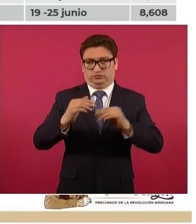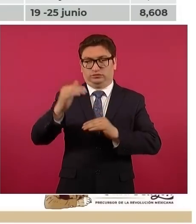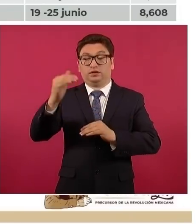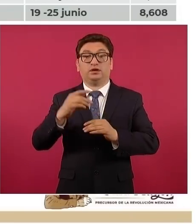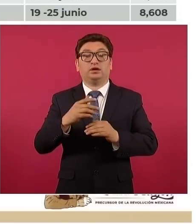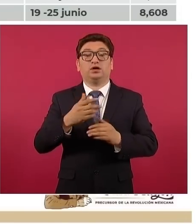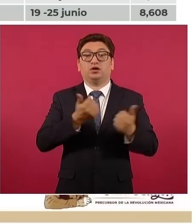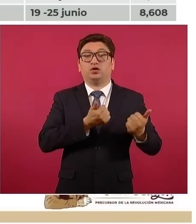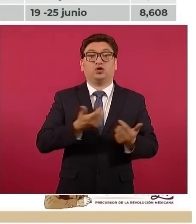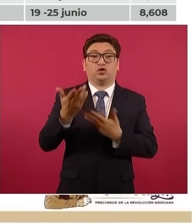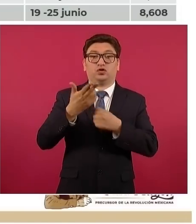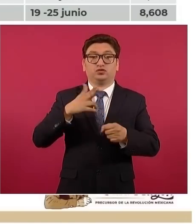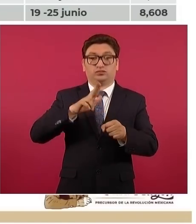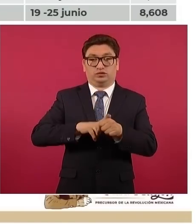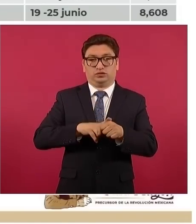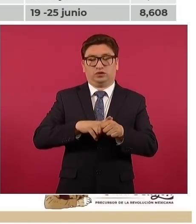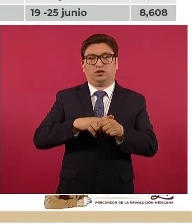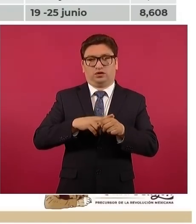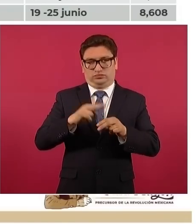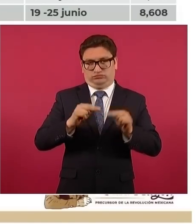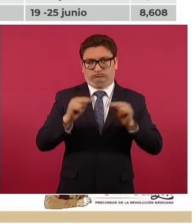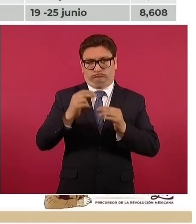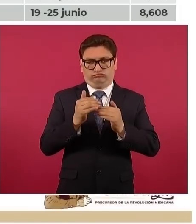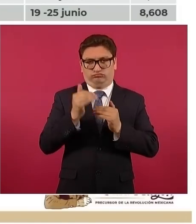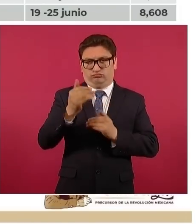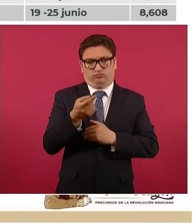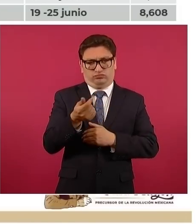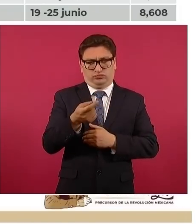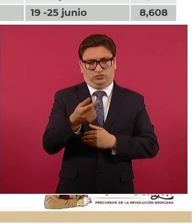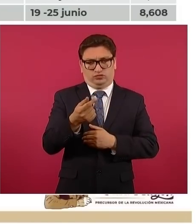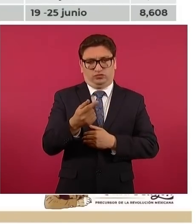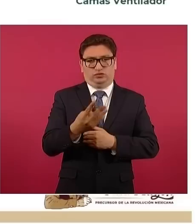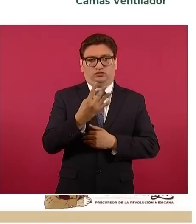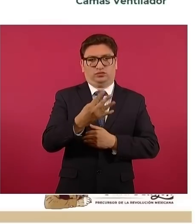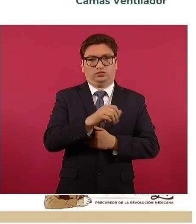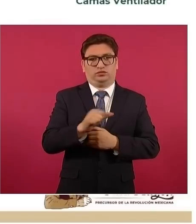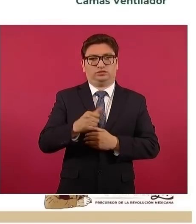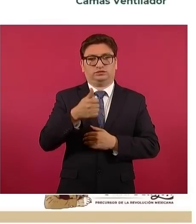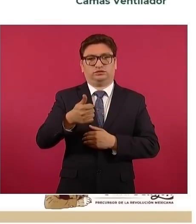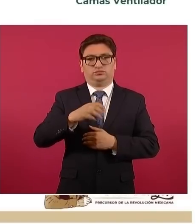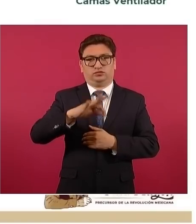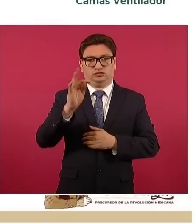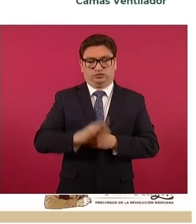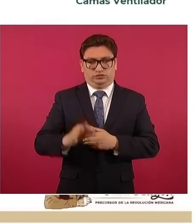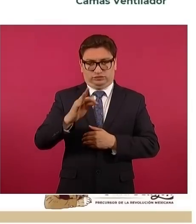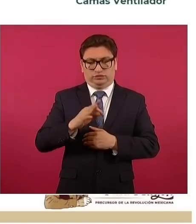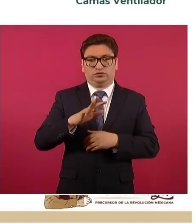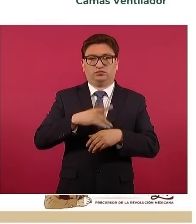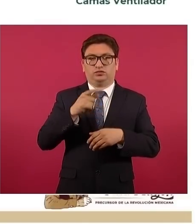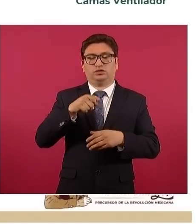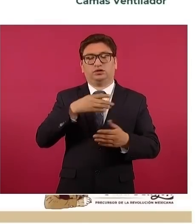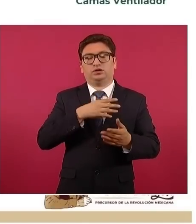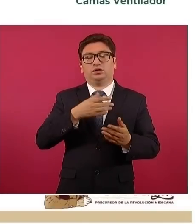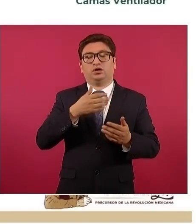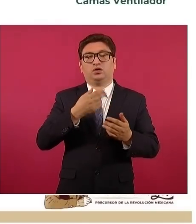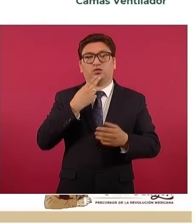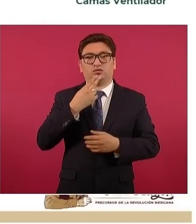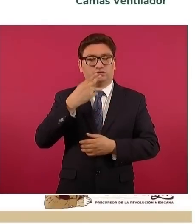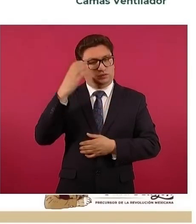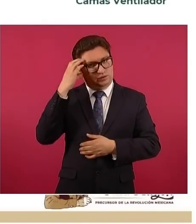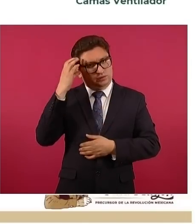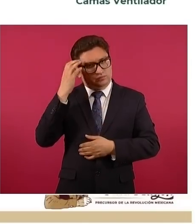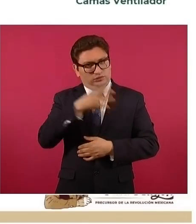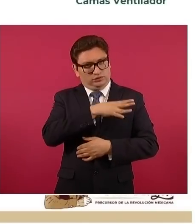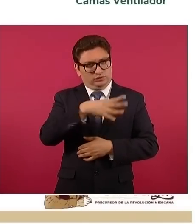hospitalizaciones aumentan muy poco, subimos de 4 a 6% la ocupación hospitalaria de camas generales y